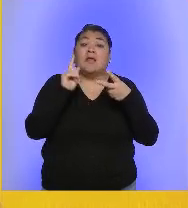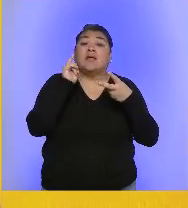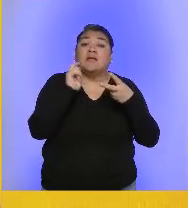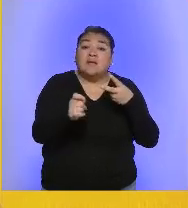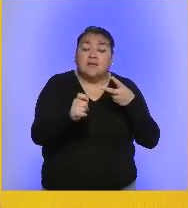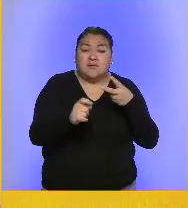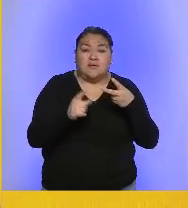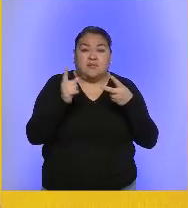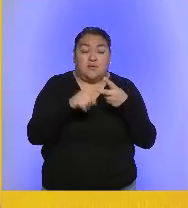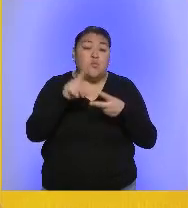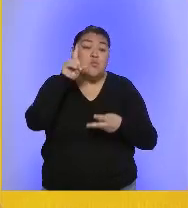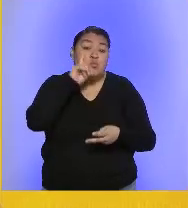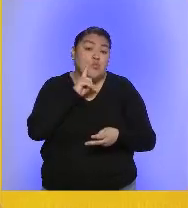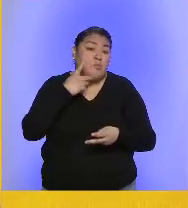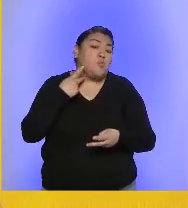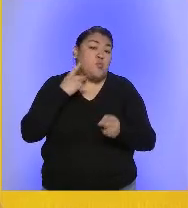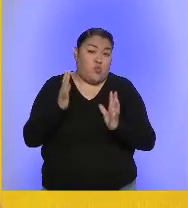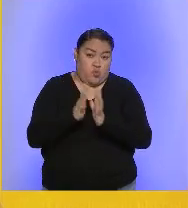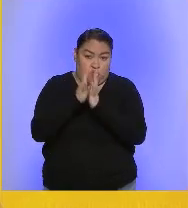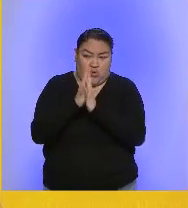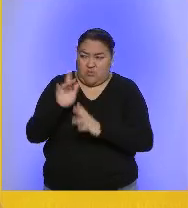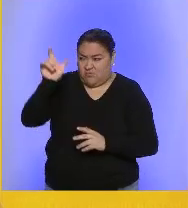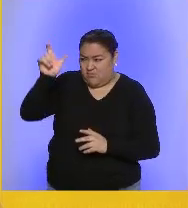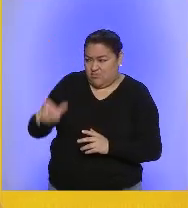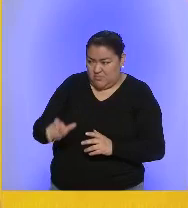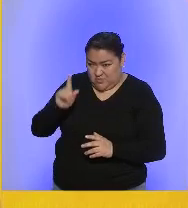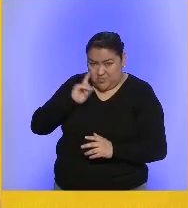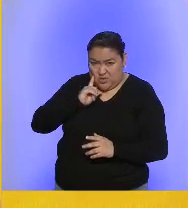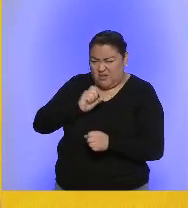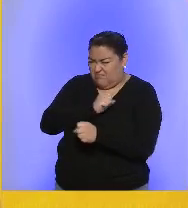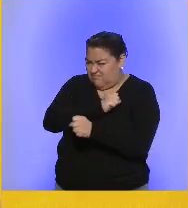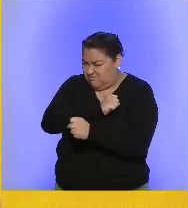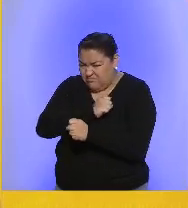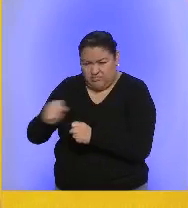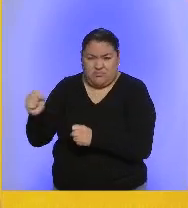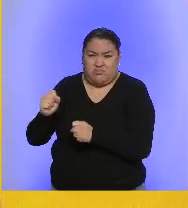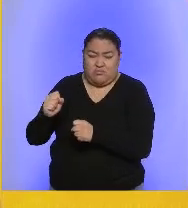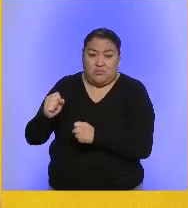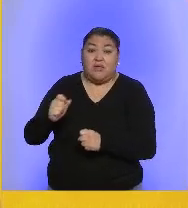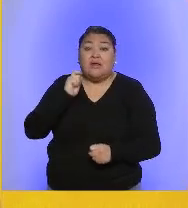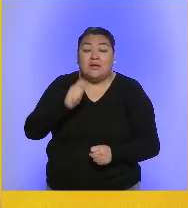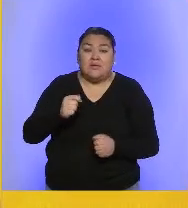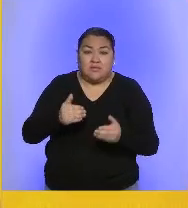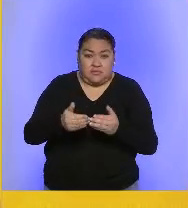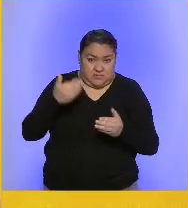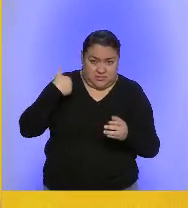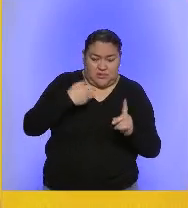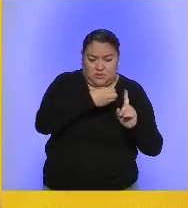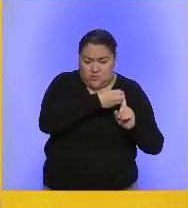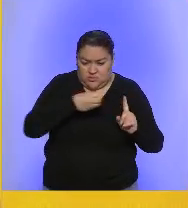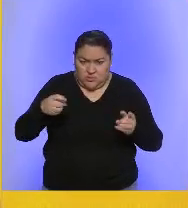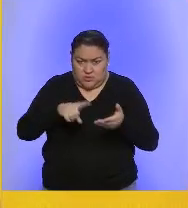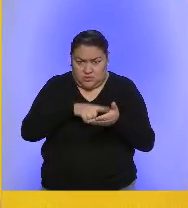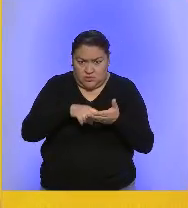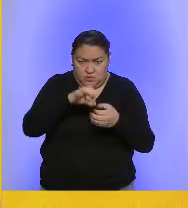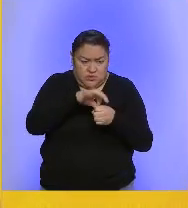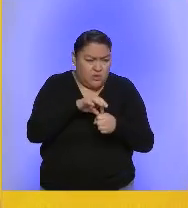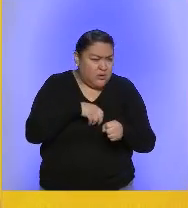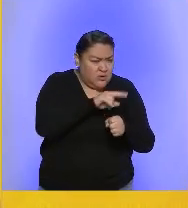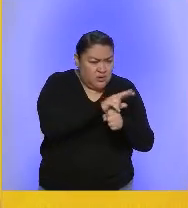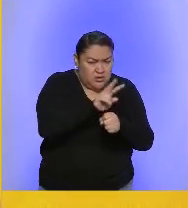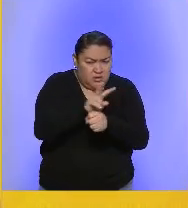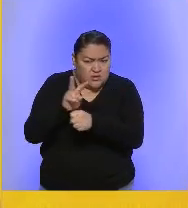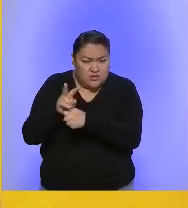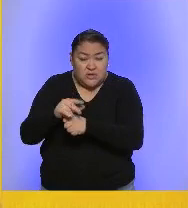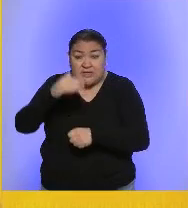de género. Uno de los aspectos que notamos en procesos recientes es que las denuncias han sido presentadas en su